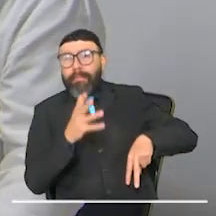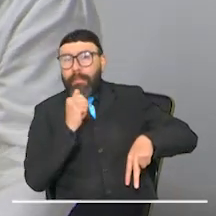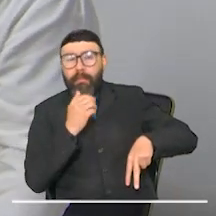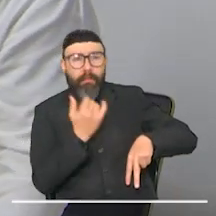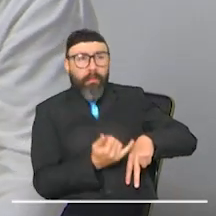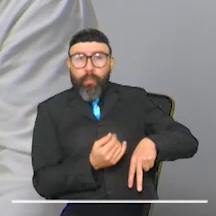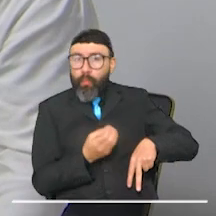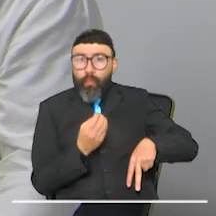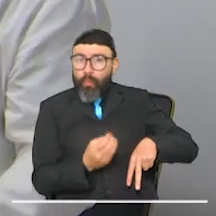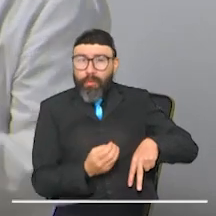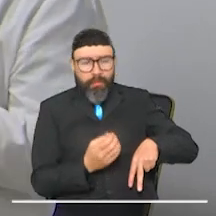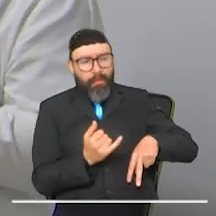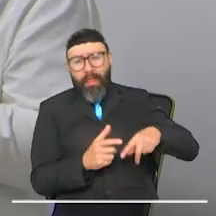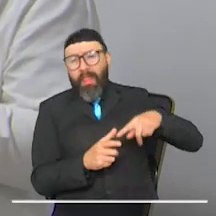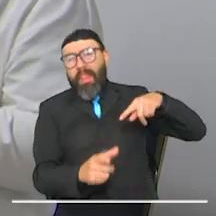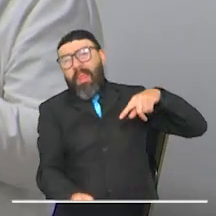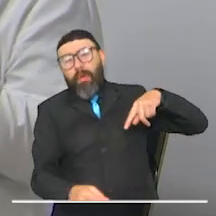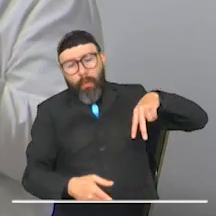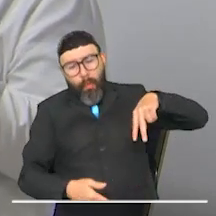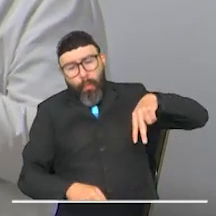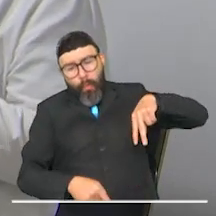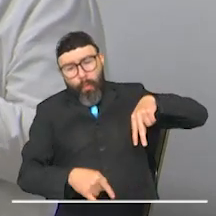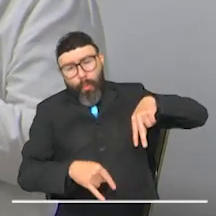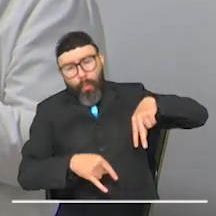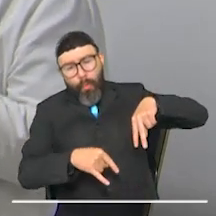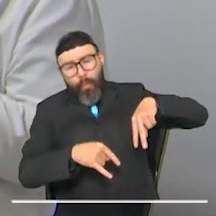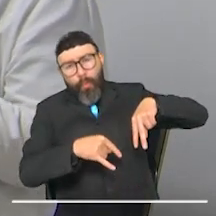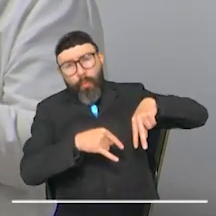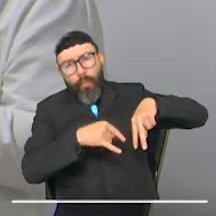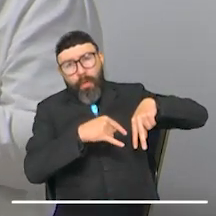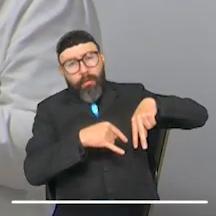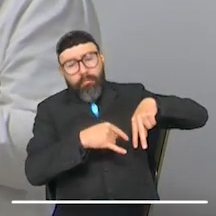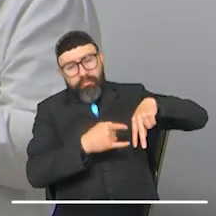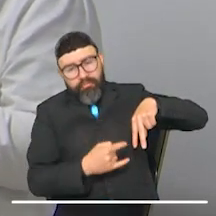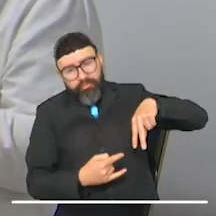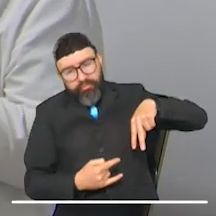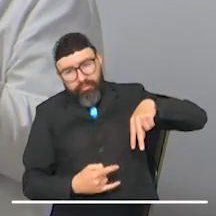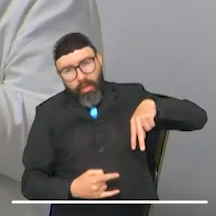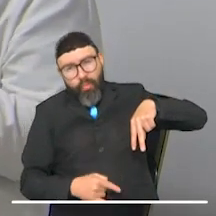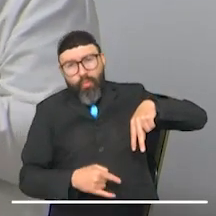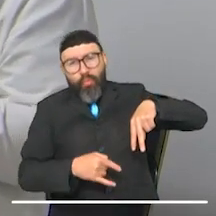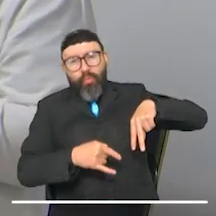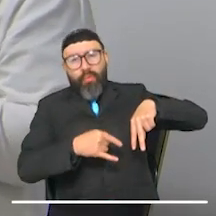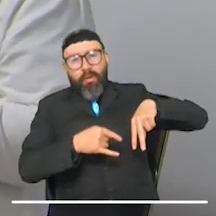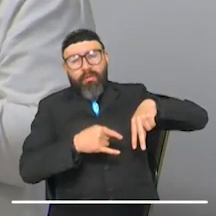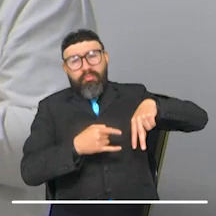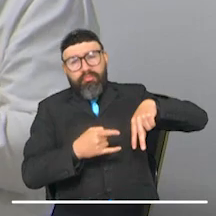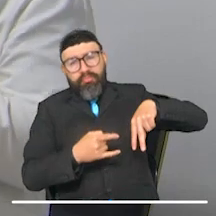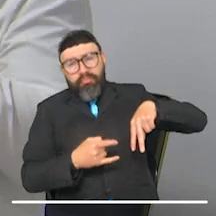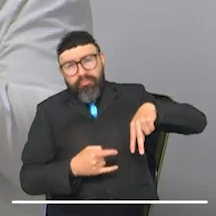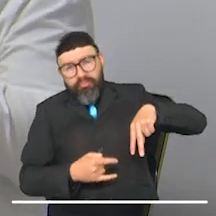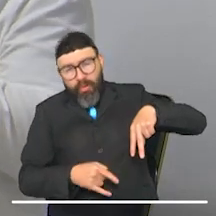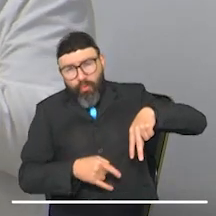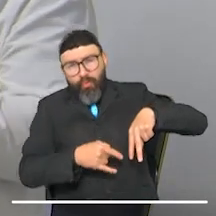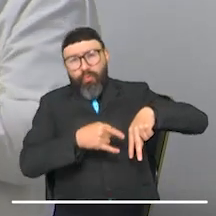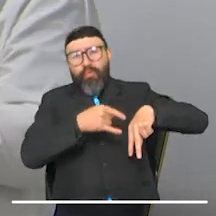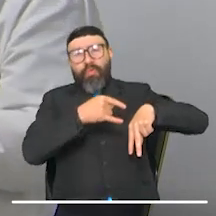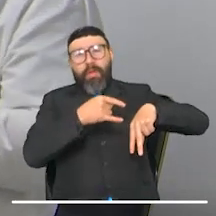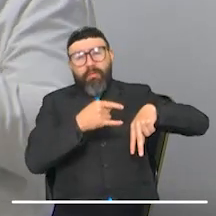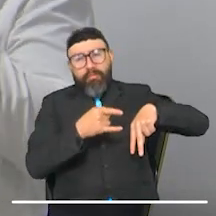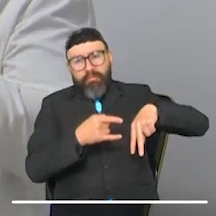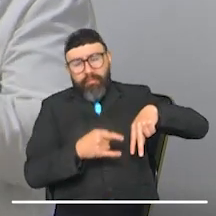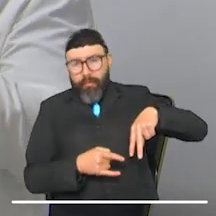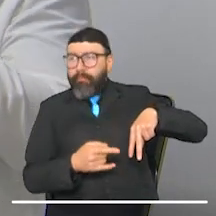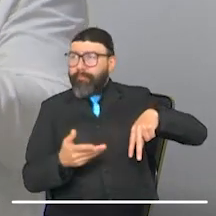en las partes más distales entonces eso llevamos flujo inverso o insuficiencia venosa o retorno venoso si cuando hacemos un estudio